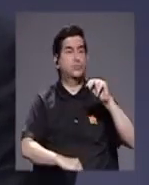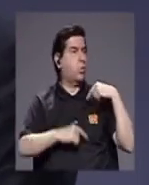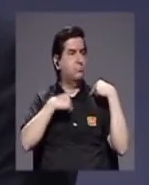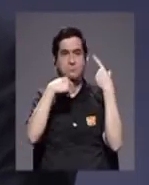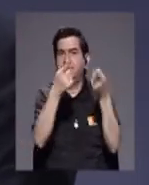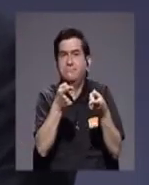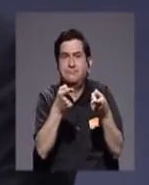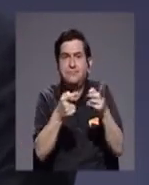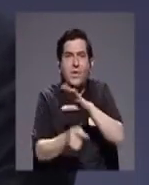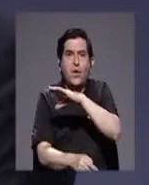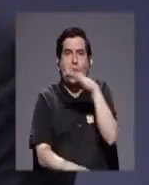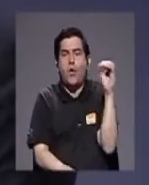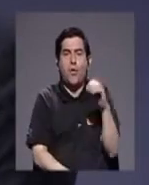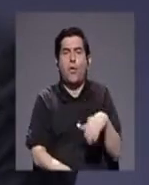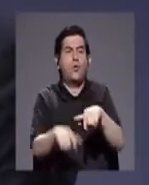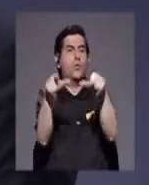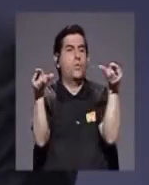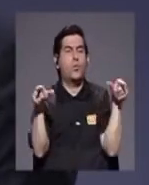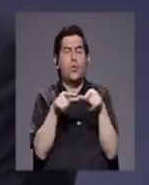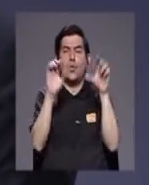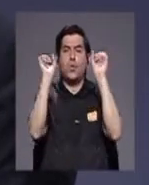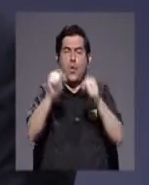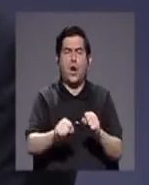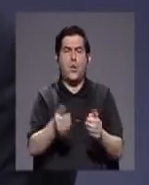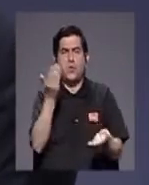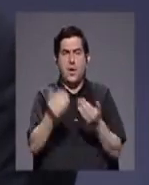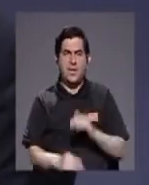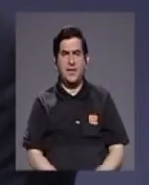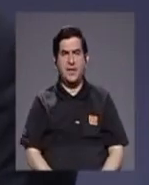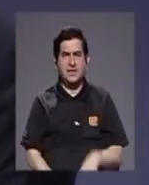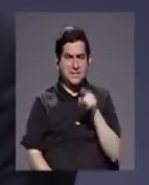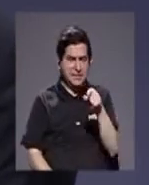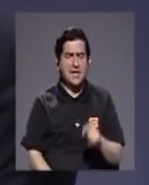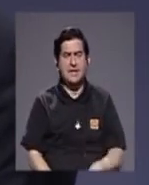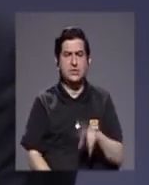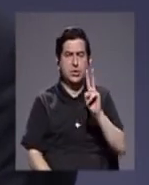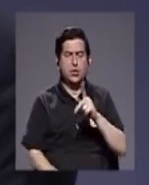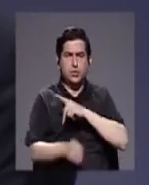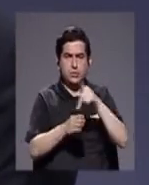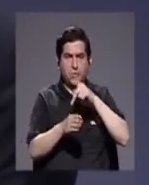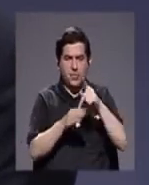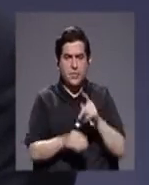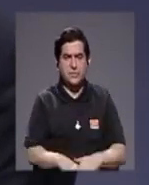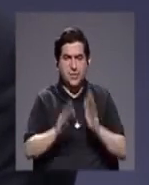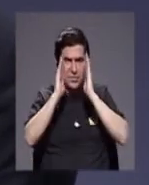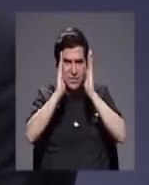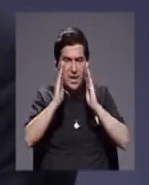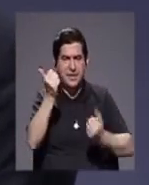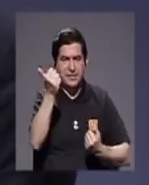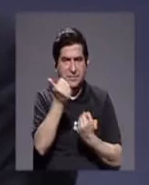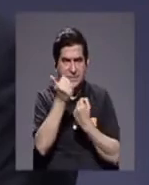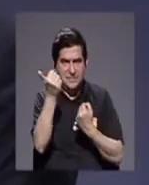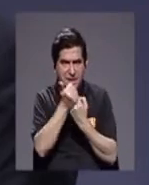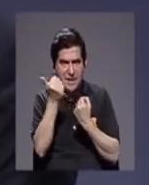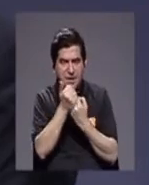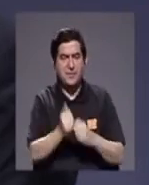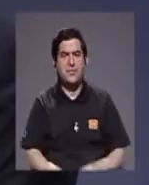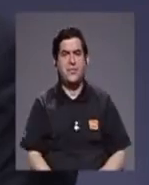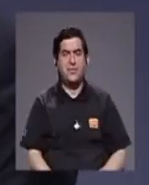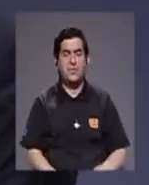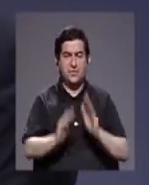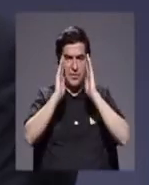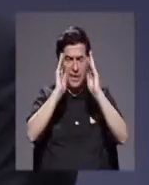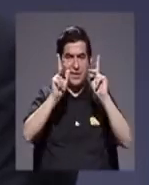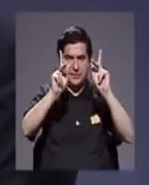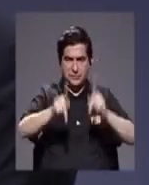trasladarse, o de algún lugar donde pueda haber una interconsulta entre dos profesionales que le pueda dar apoyo para la atención de ese